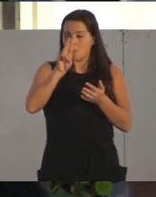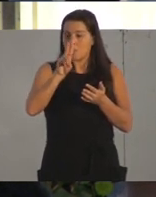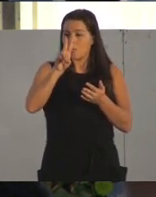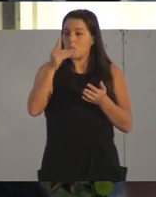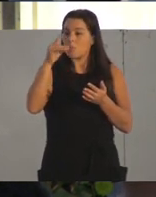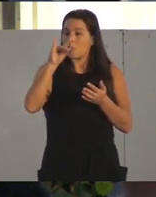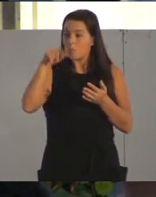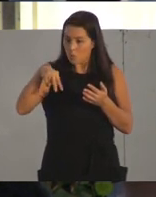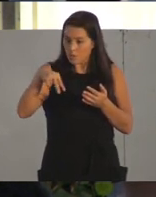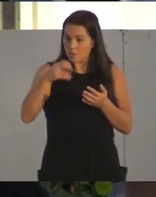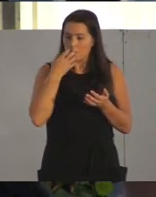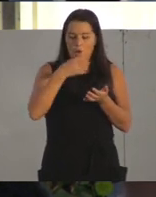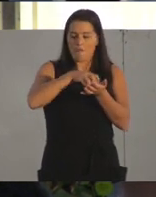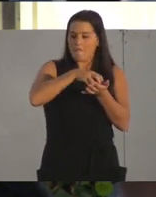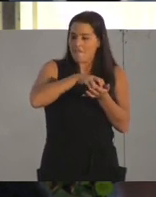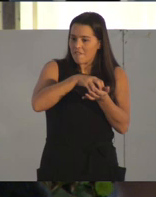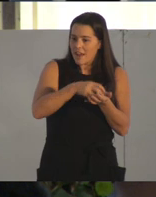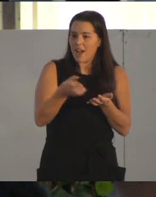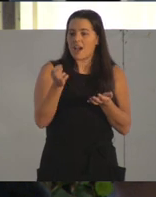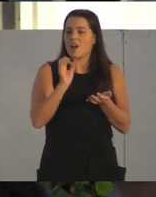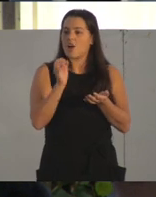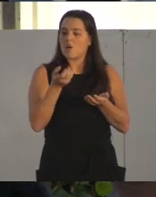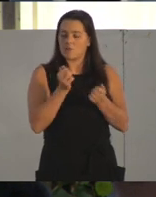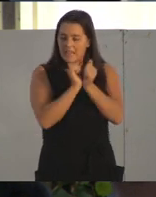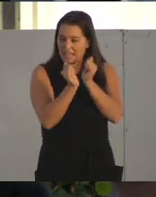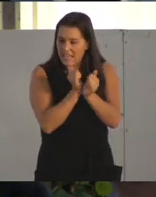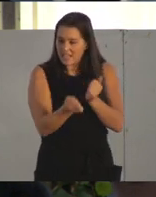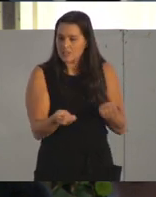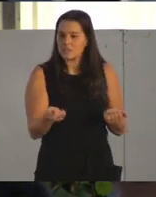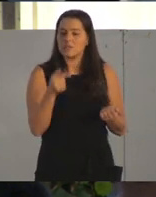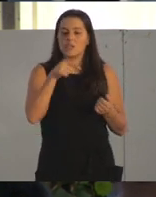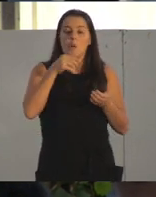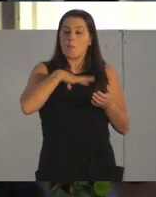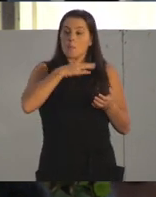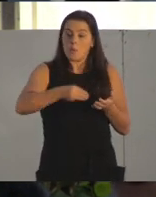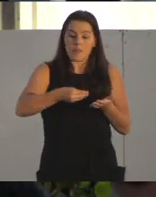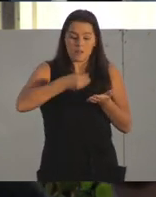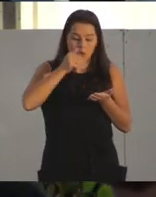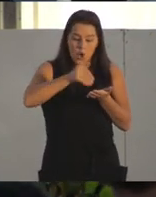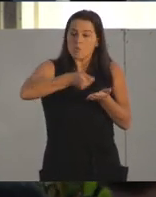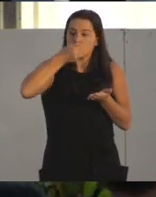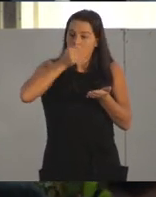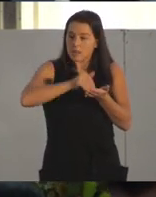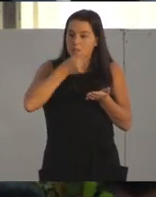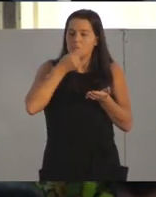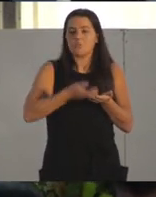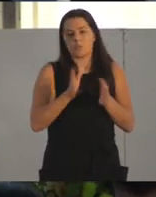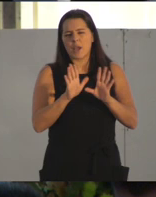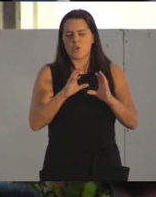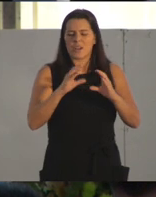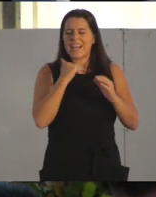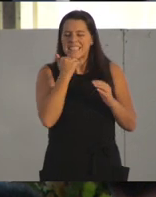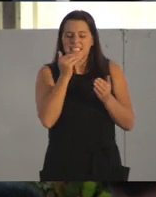queso, algo que cogemos con la cuchara y tiene una consistencia bastante importante. En el ámbito de los